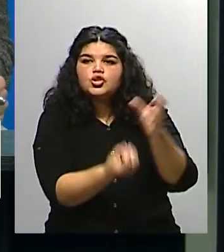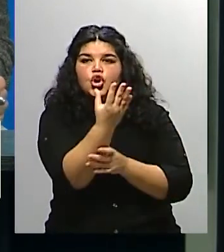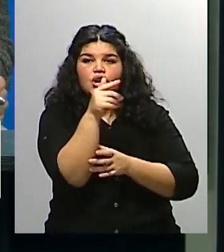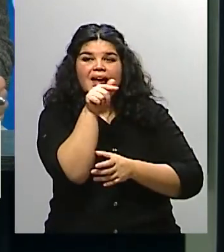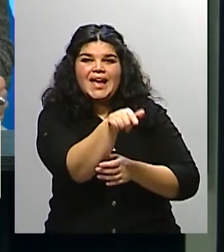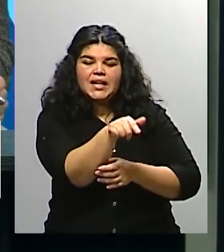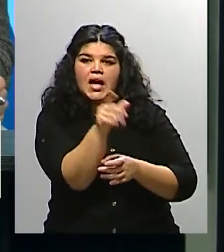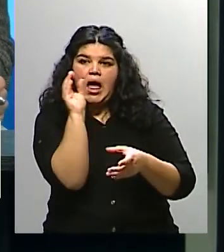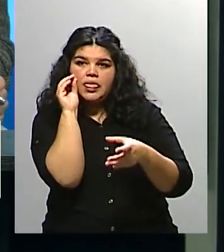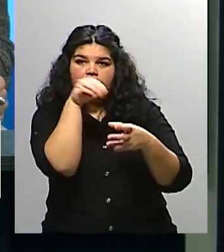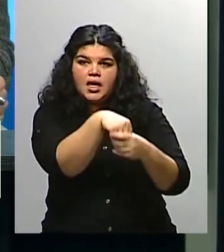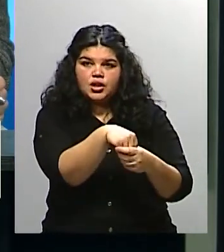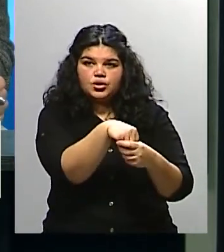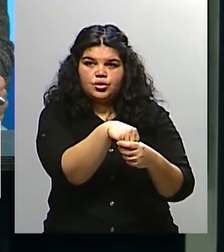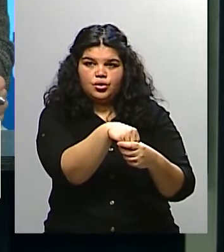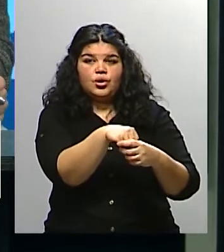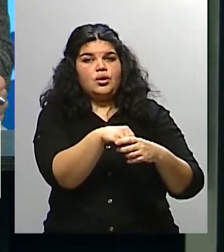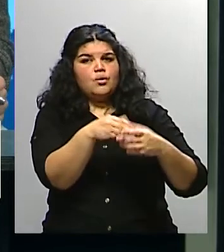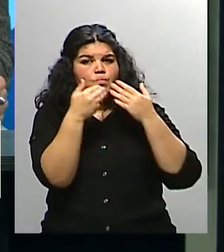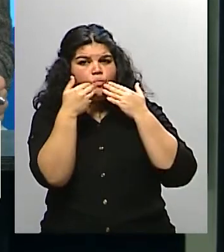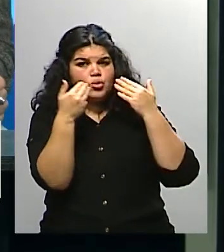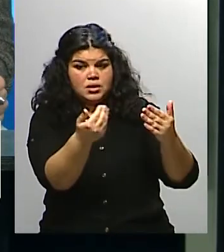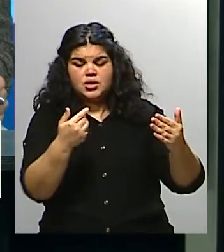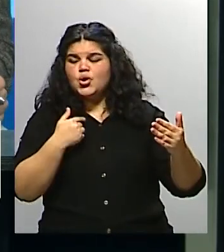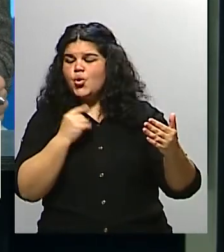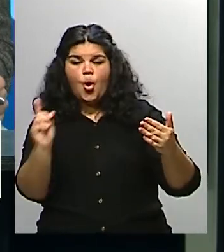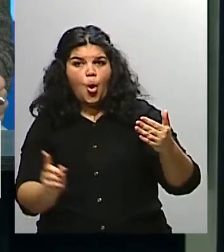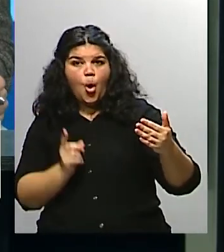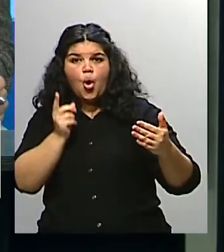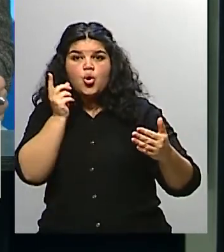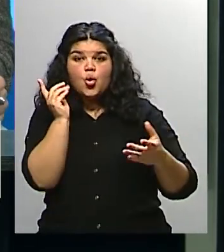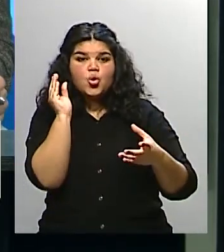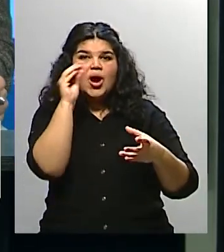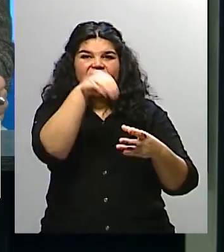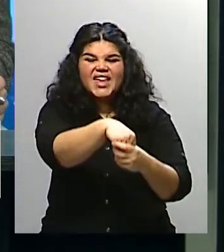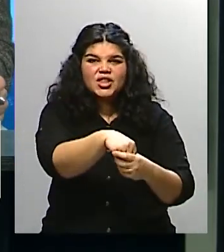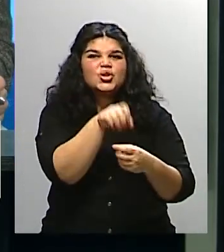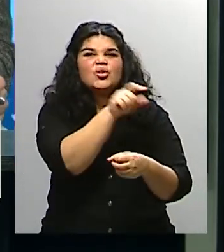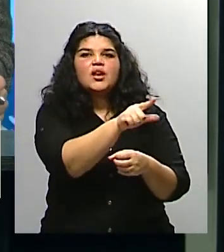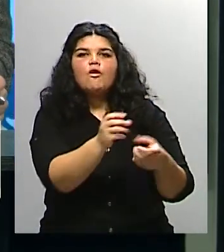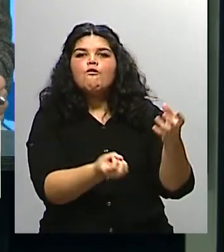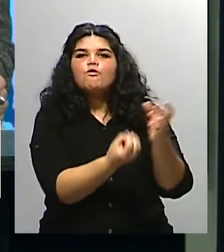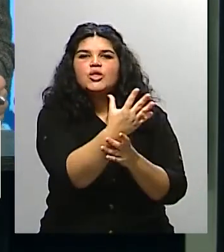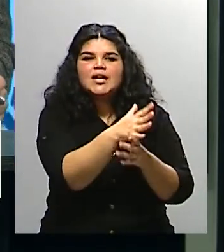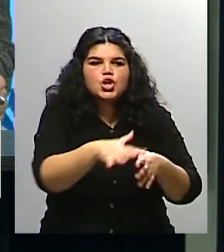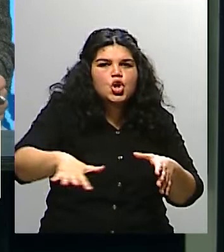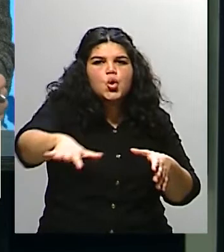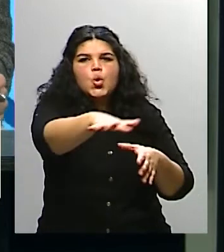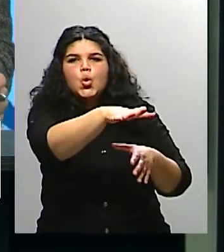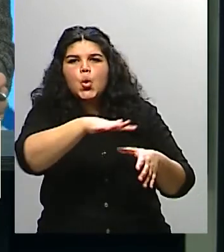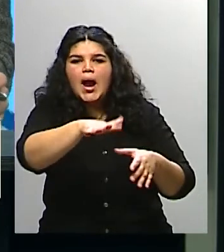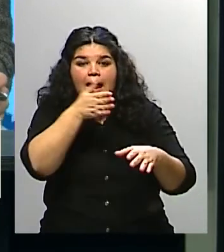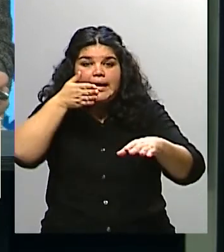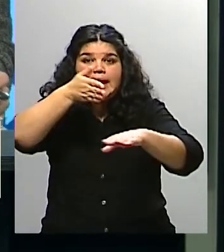cual yo tuve el honor de estar en una de las reservas que tiene la Fundación y ver y realmente todo